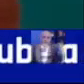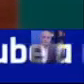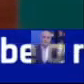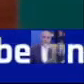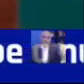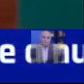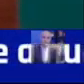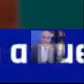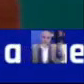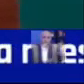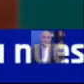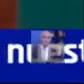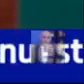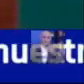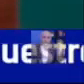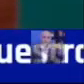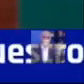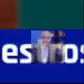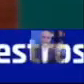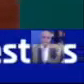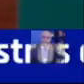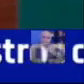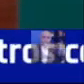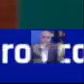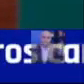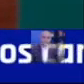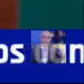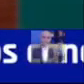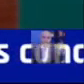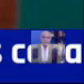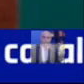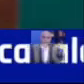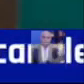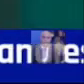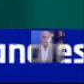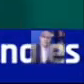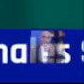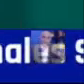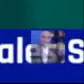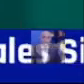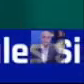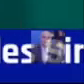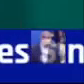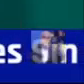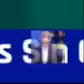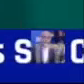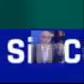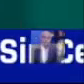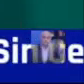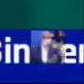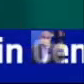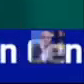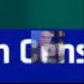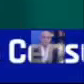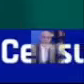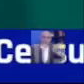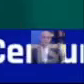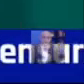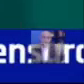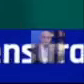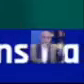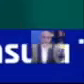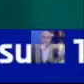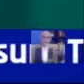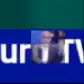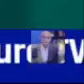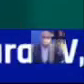mundo, porque no viajaba, porque no salía de los pueblos más pobres de nuestro país. Hoy está demostrando el presidente López